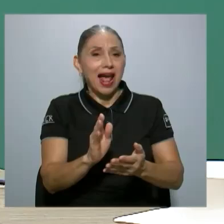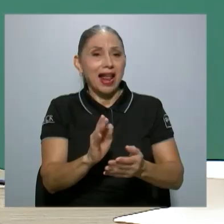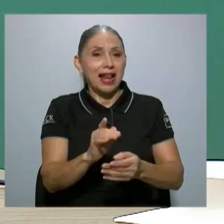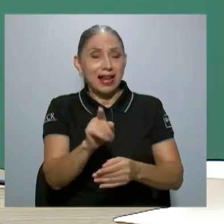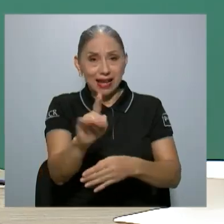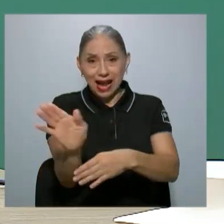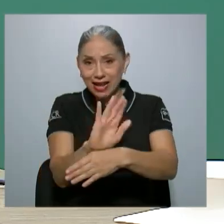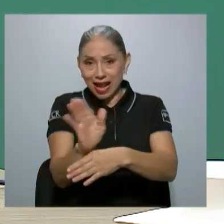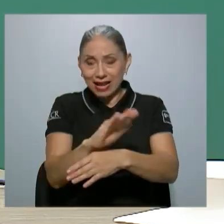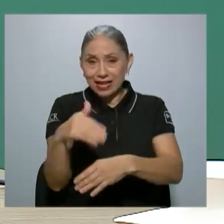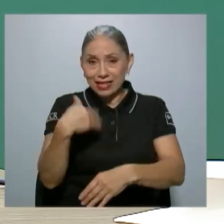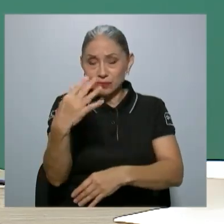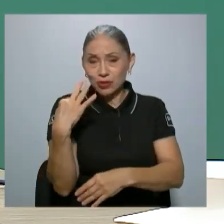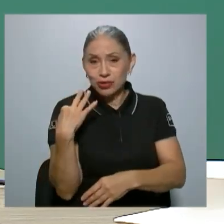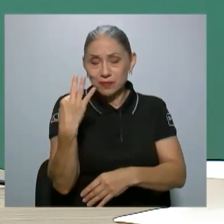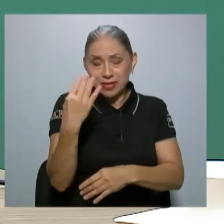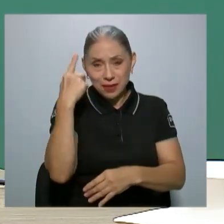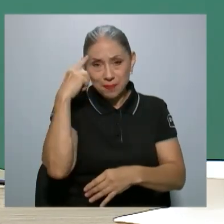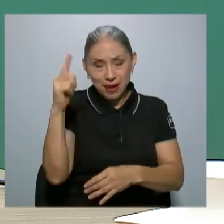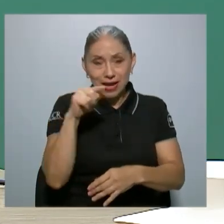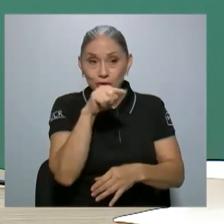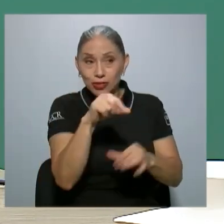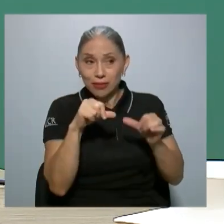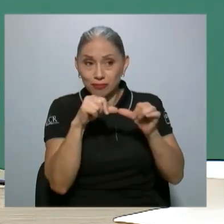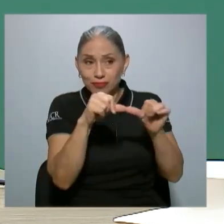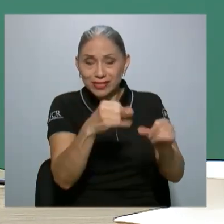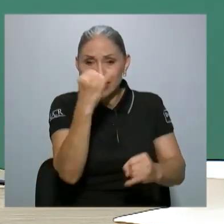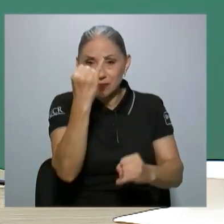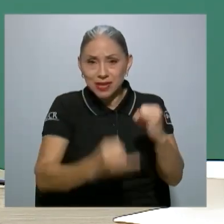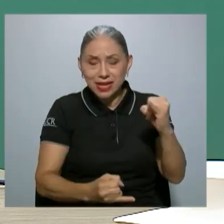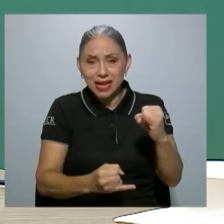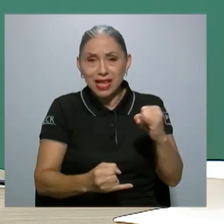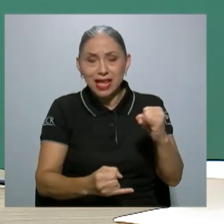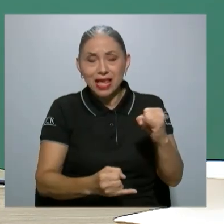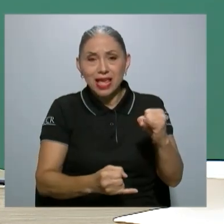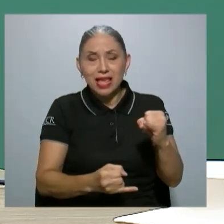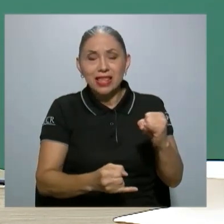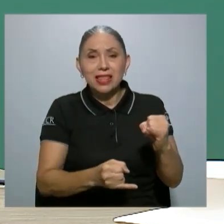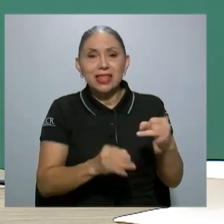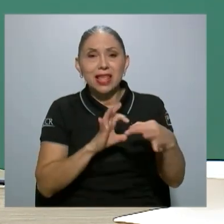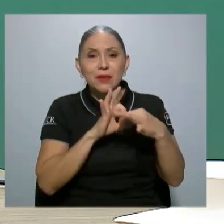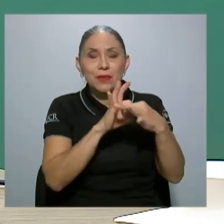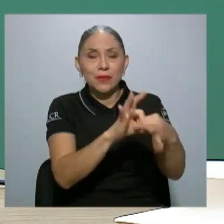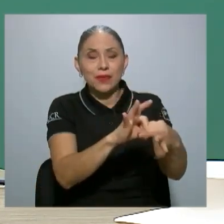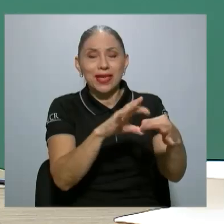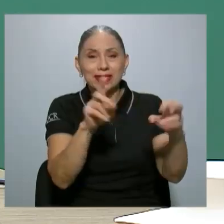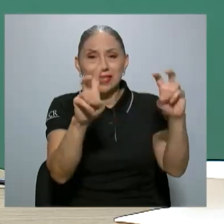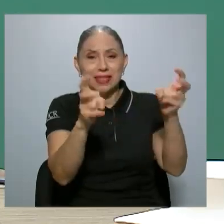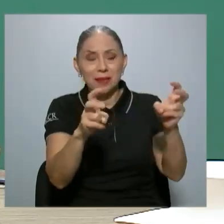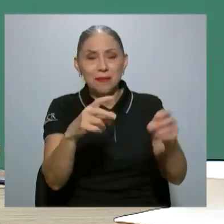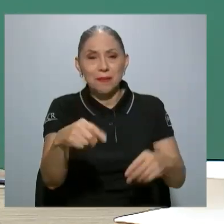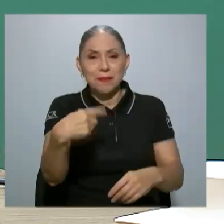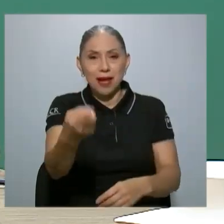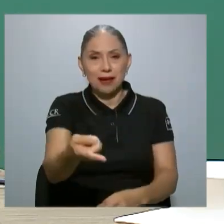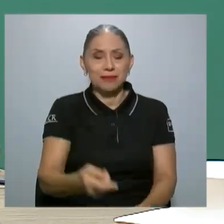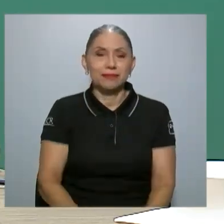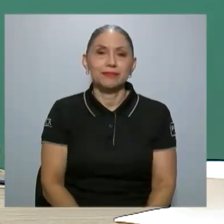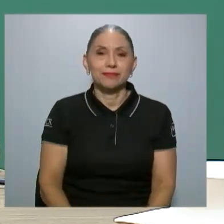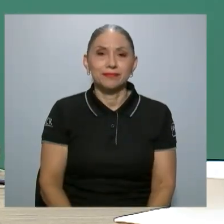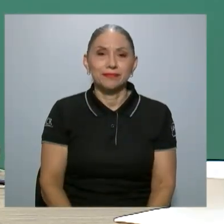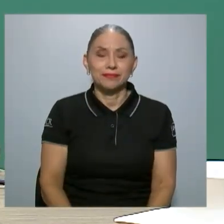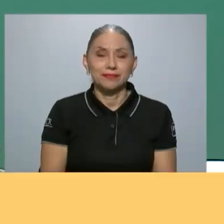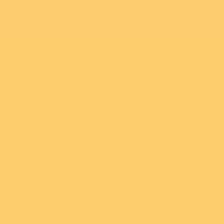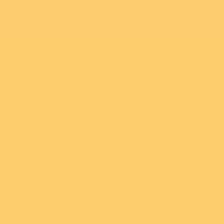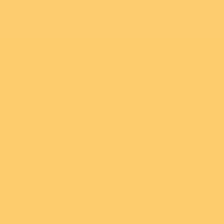al canal que nos invite para que usted termine de referirse a esa pregunta en el siguiente segmento.